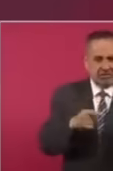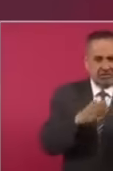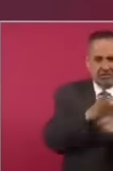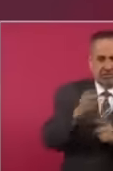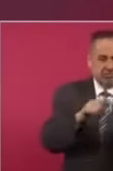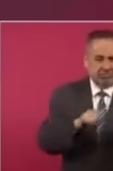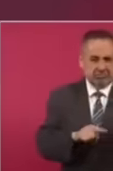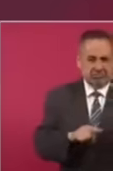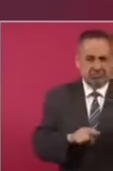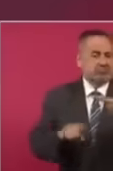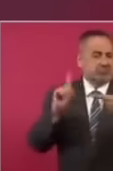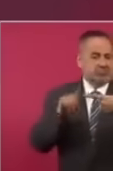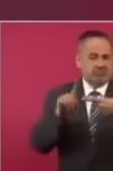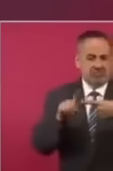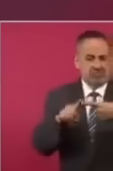Una, que